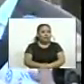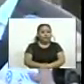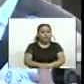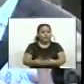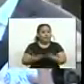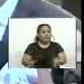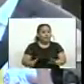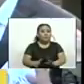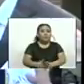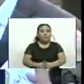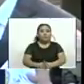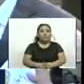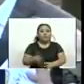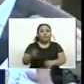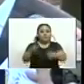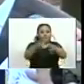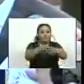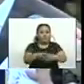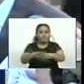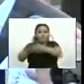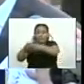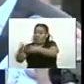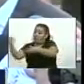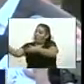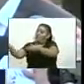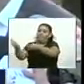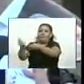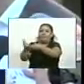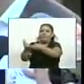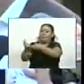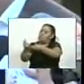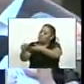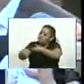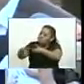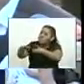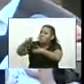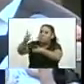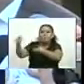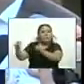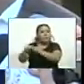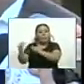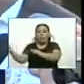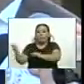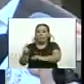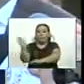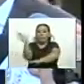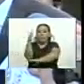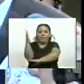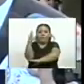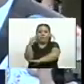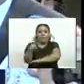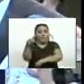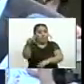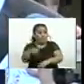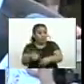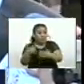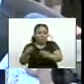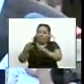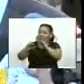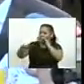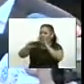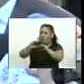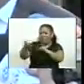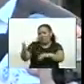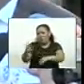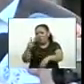el alto nivel gerencial de la empresa a recibirlos al aeropuerto, igual nuestro consulado. Y pues en este momento nos comunicamos hace